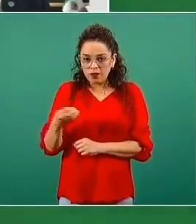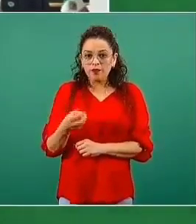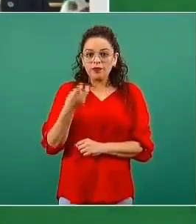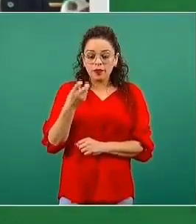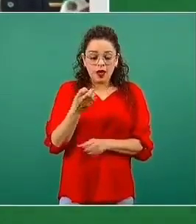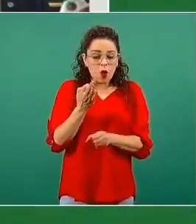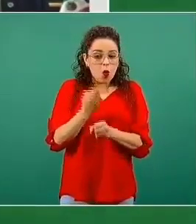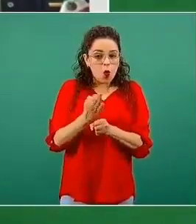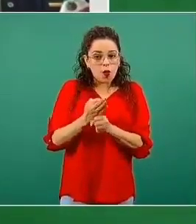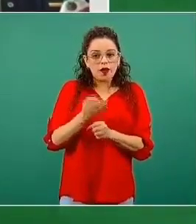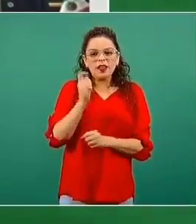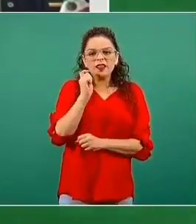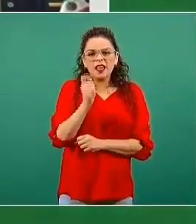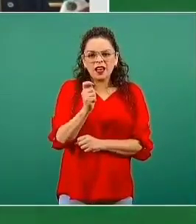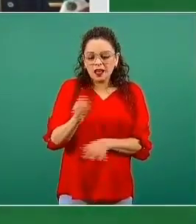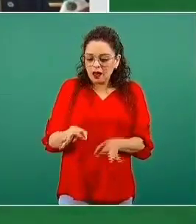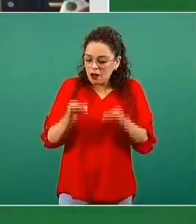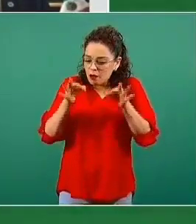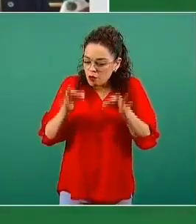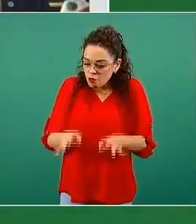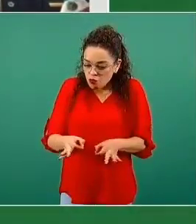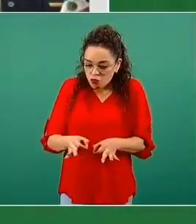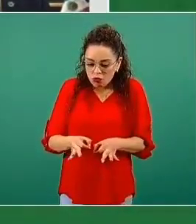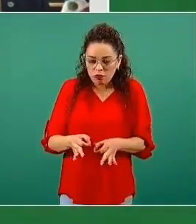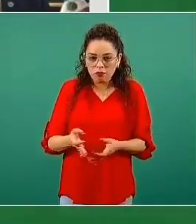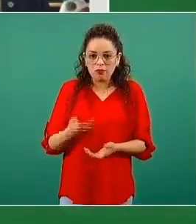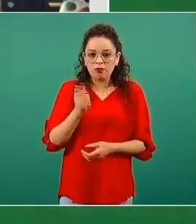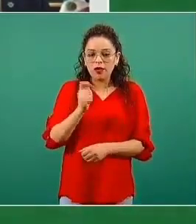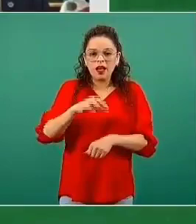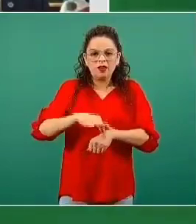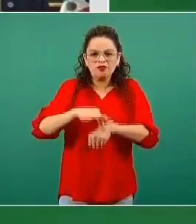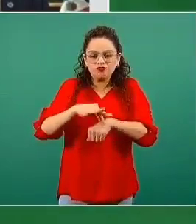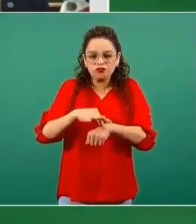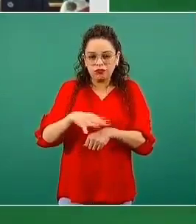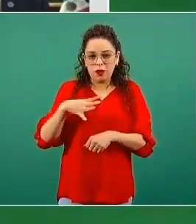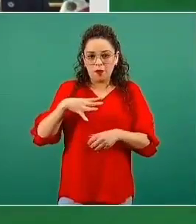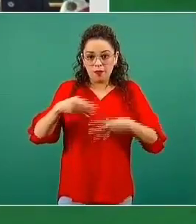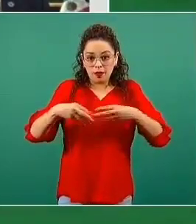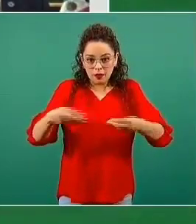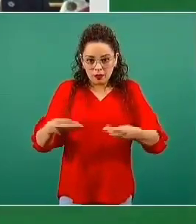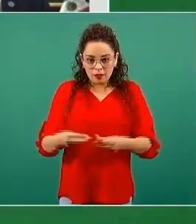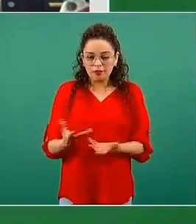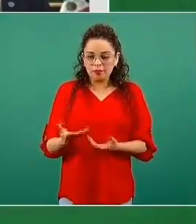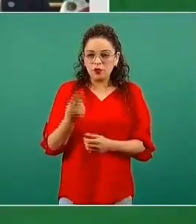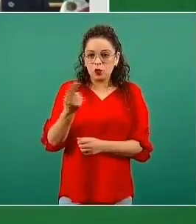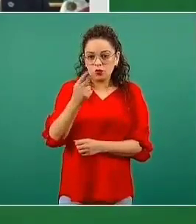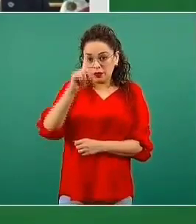la epidemia y por tanto las recomendaciones que ustedes nos formulan podrían hacerse